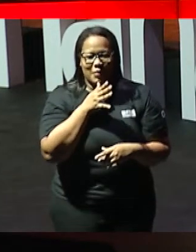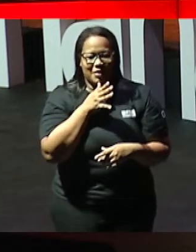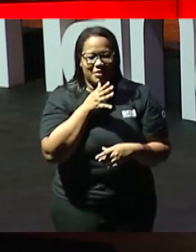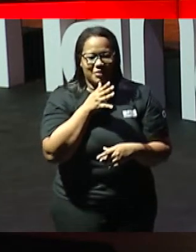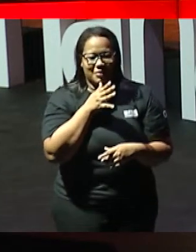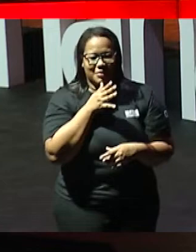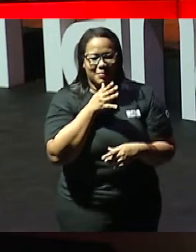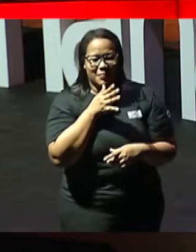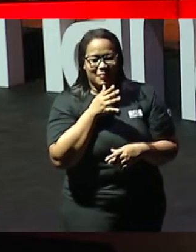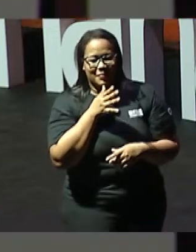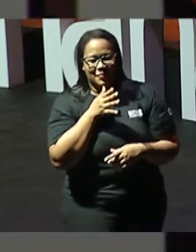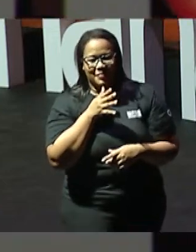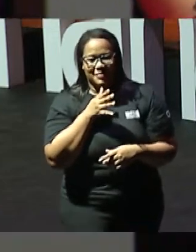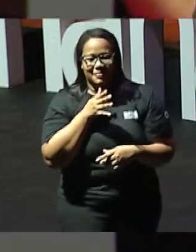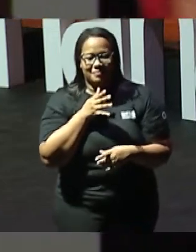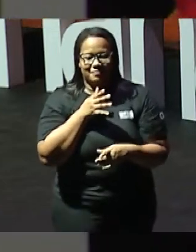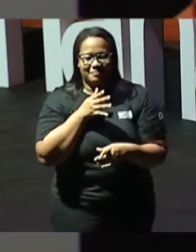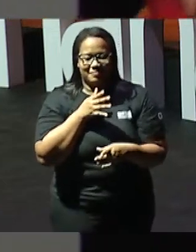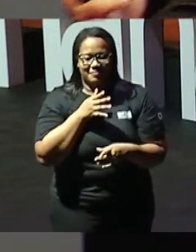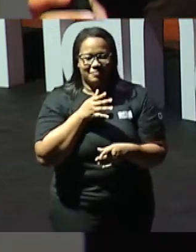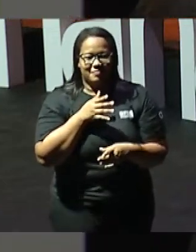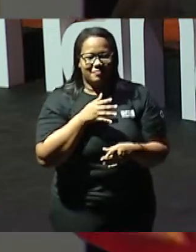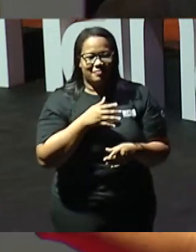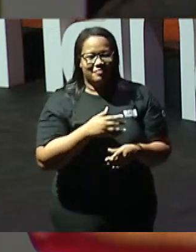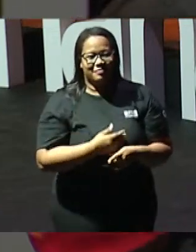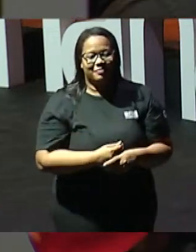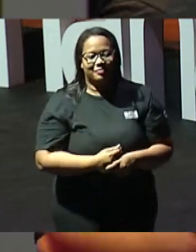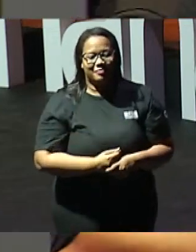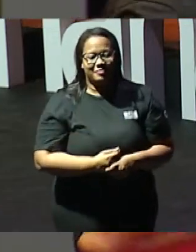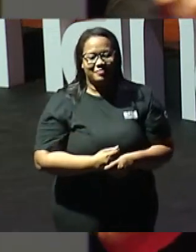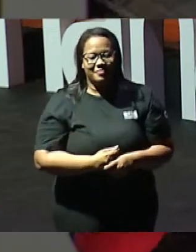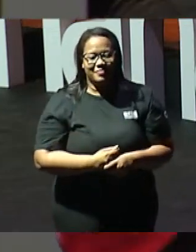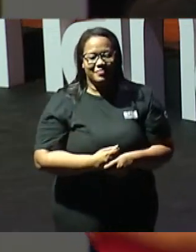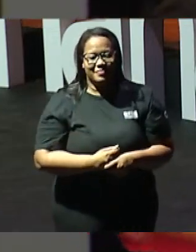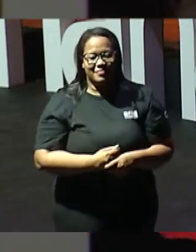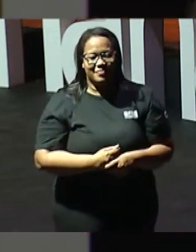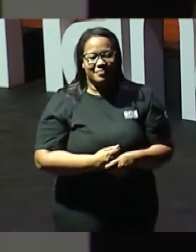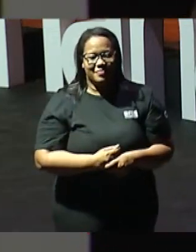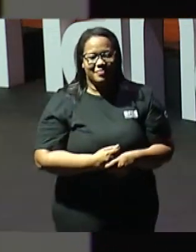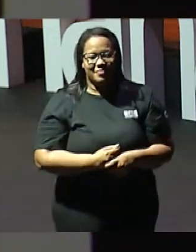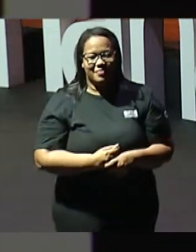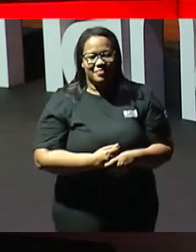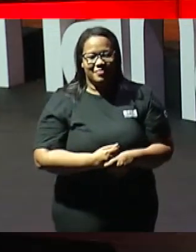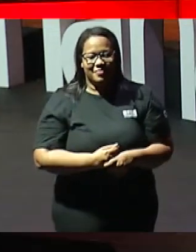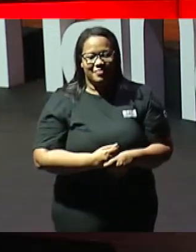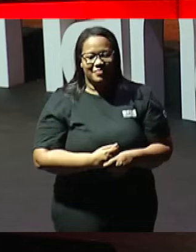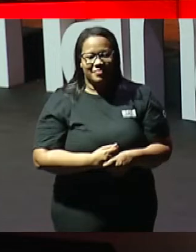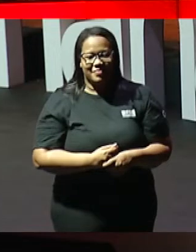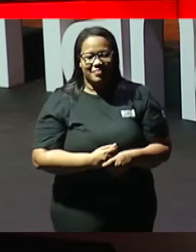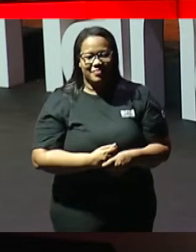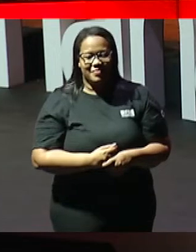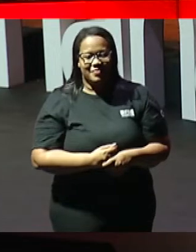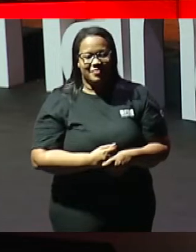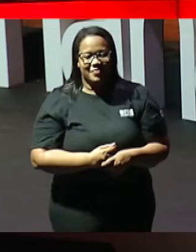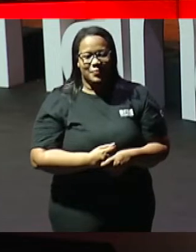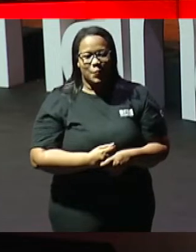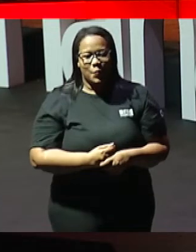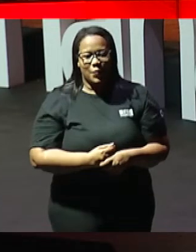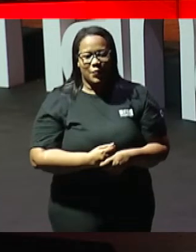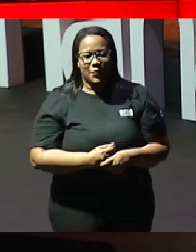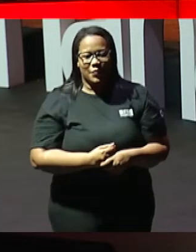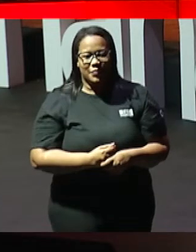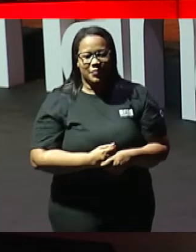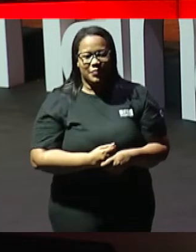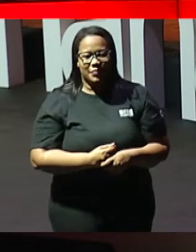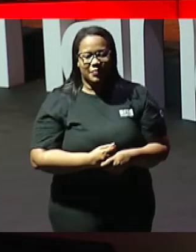vayan a creer hay una mal hábito como cinco veces en mi vida o sea que no es como dije guau mi padrino exacto pero